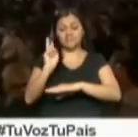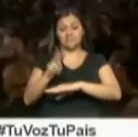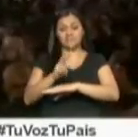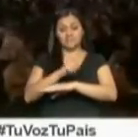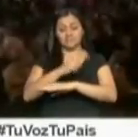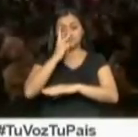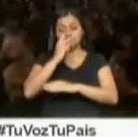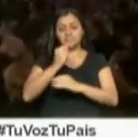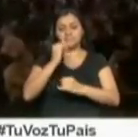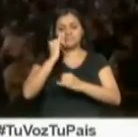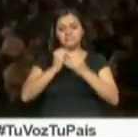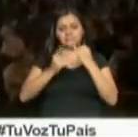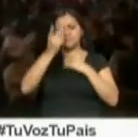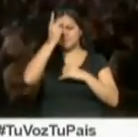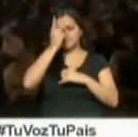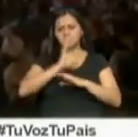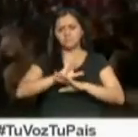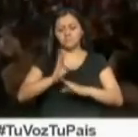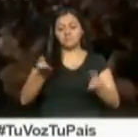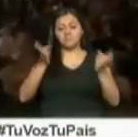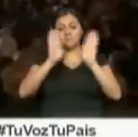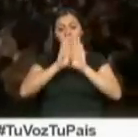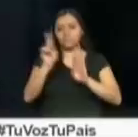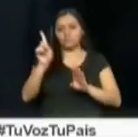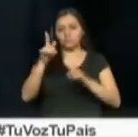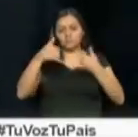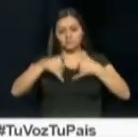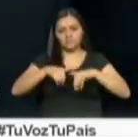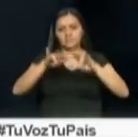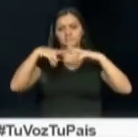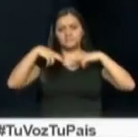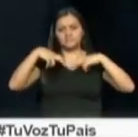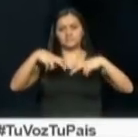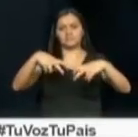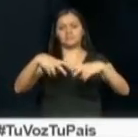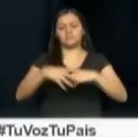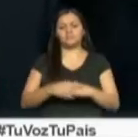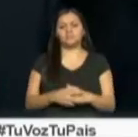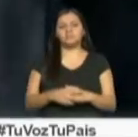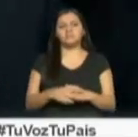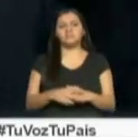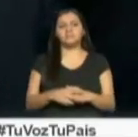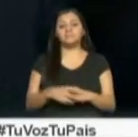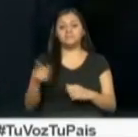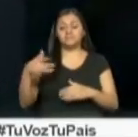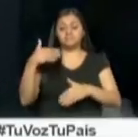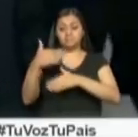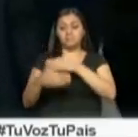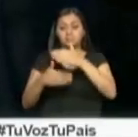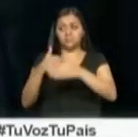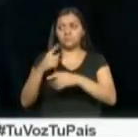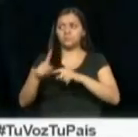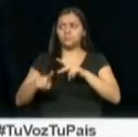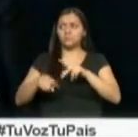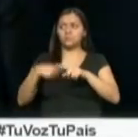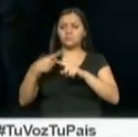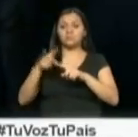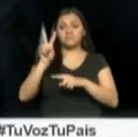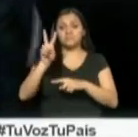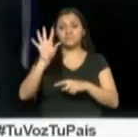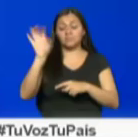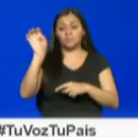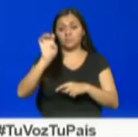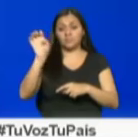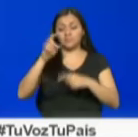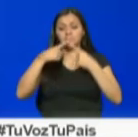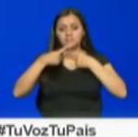Nacional Financiera ha decidido no archivar la causa y seguir adelante con las pesquisas. El procedimiento se abrió el 25 de enero después de que